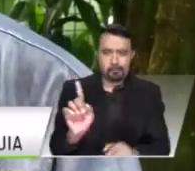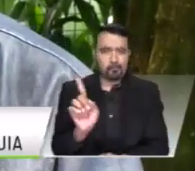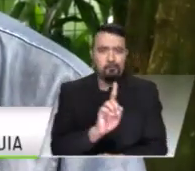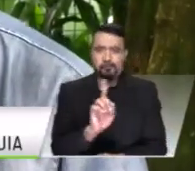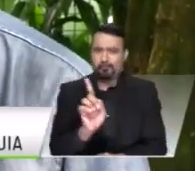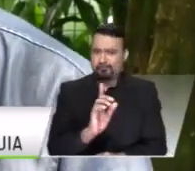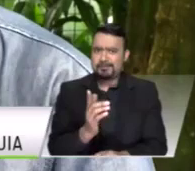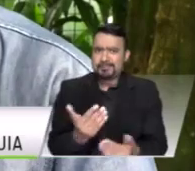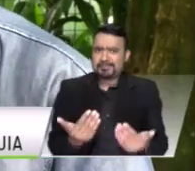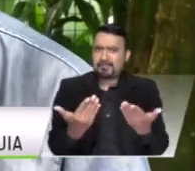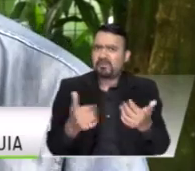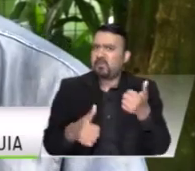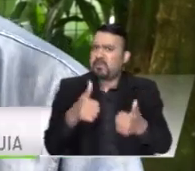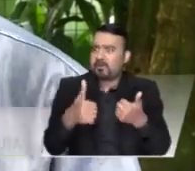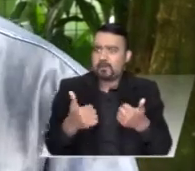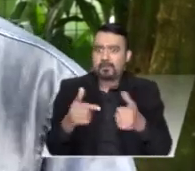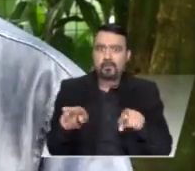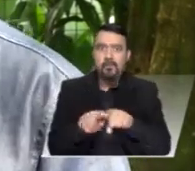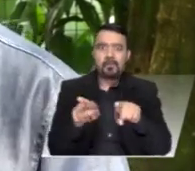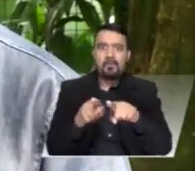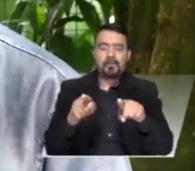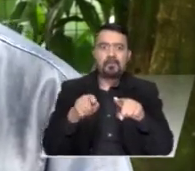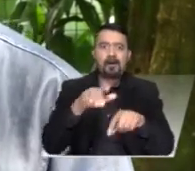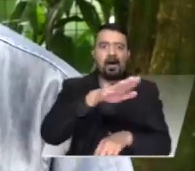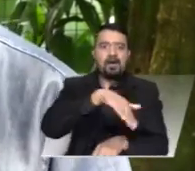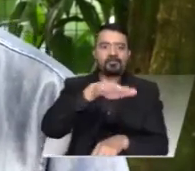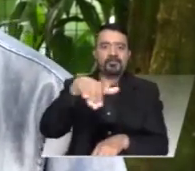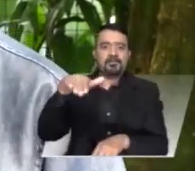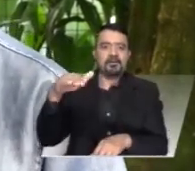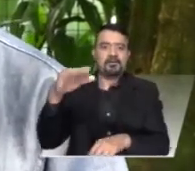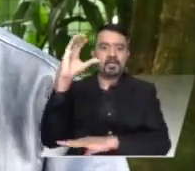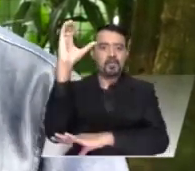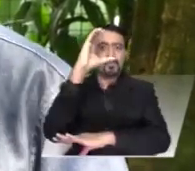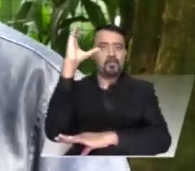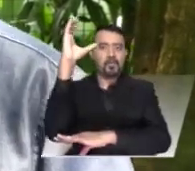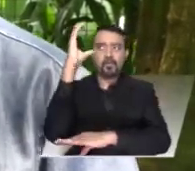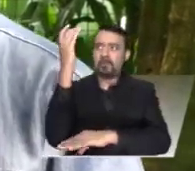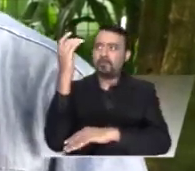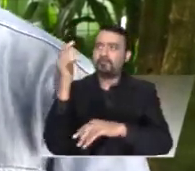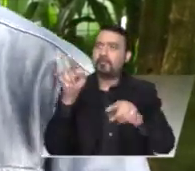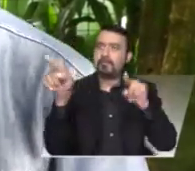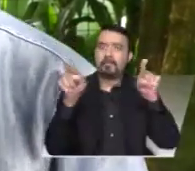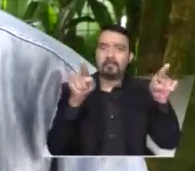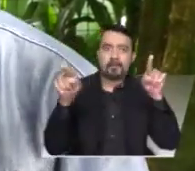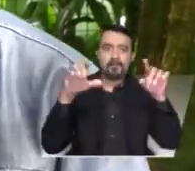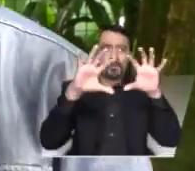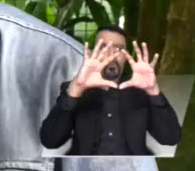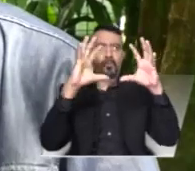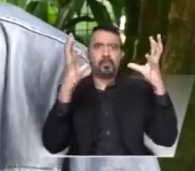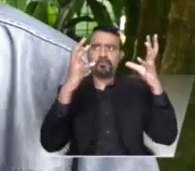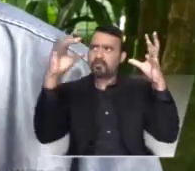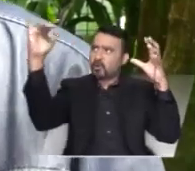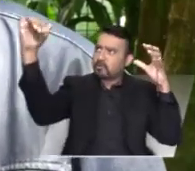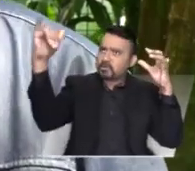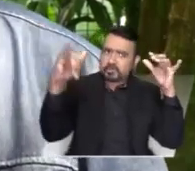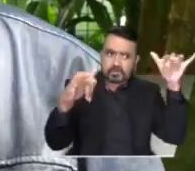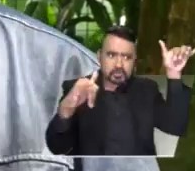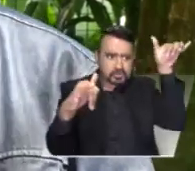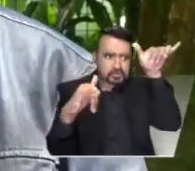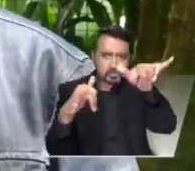relación de Antioquia con el mundo. Es la puerta, es la conectividad para la economía, para la sociedad, para el